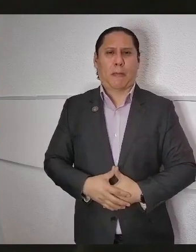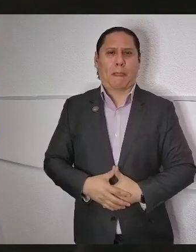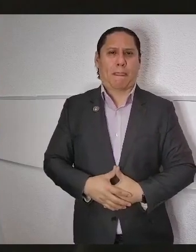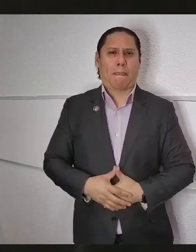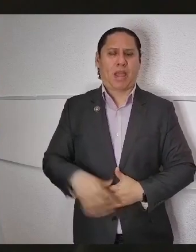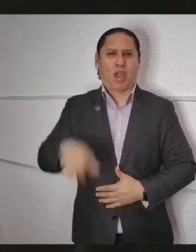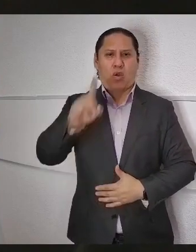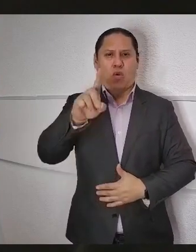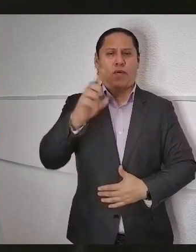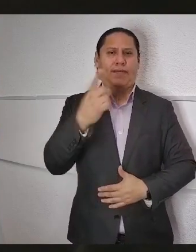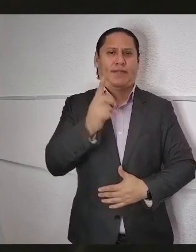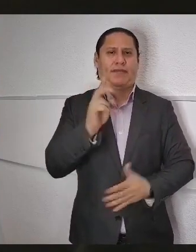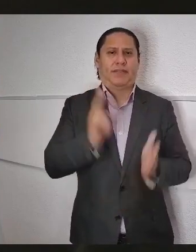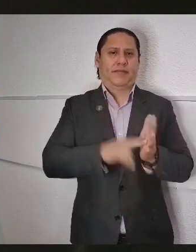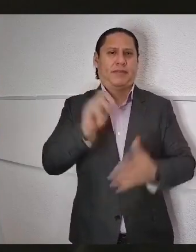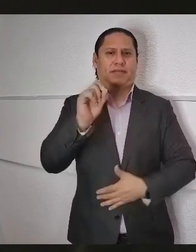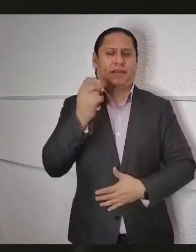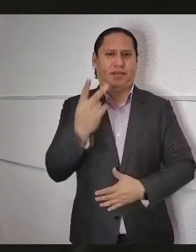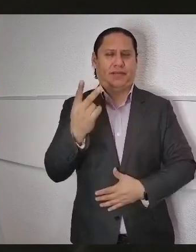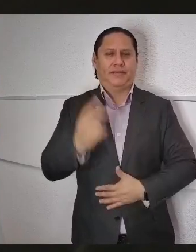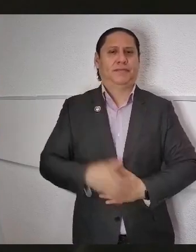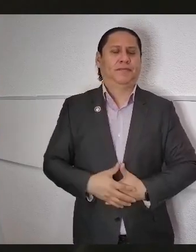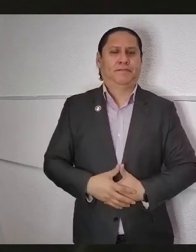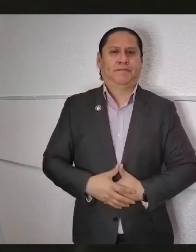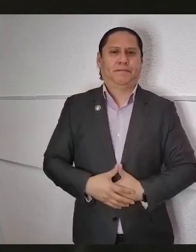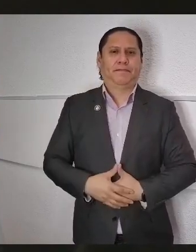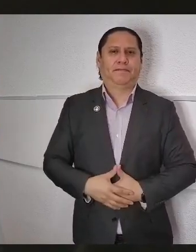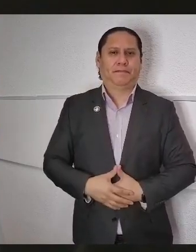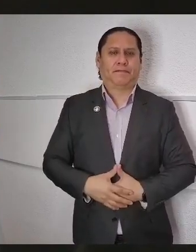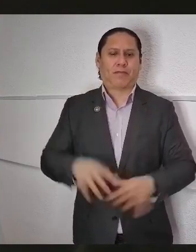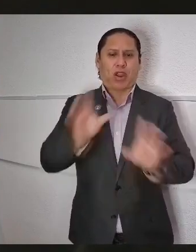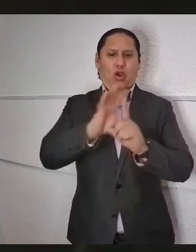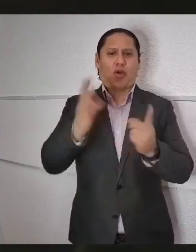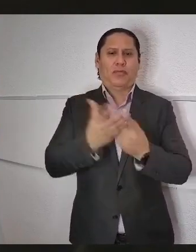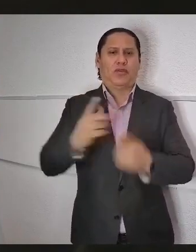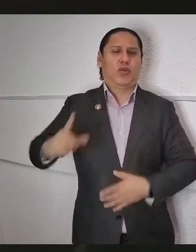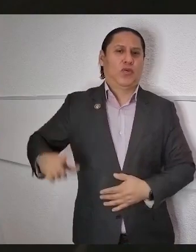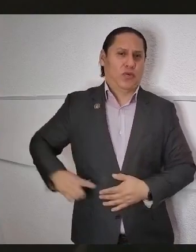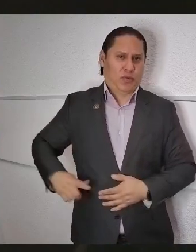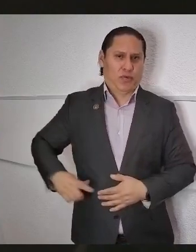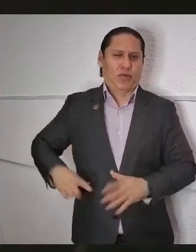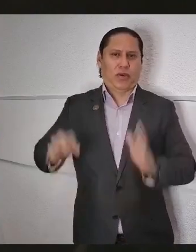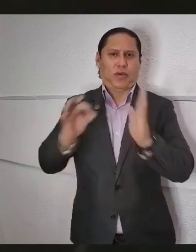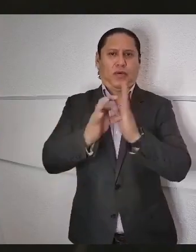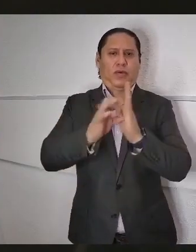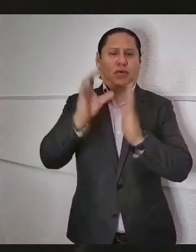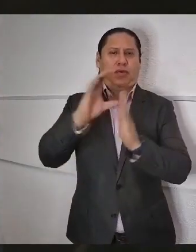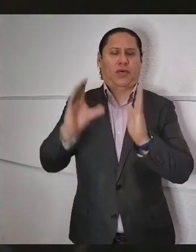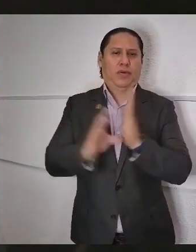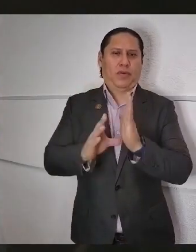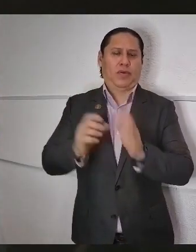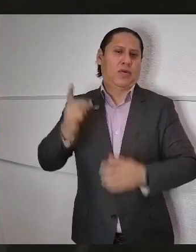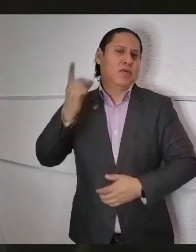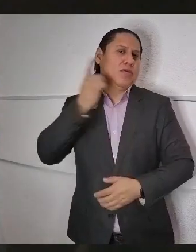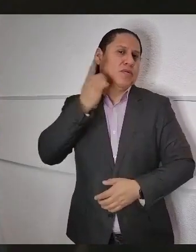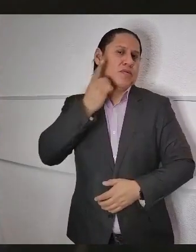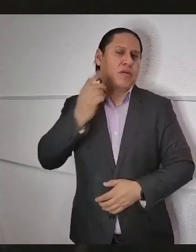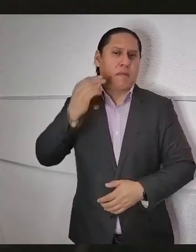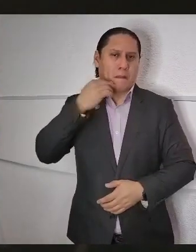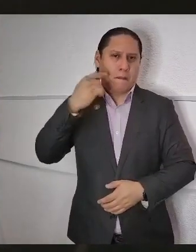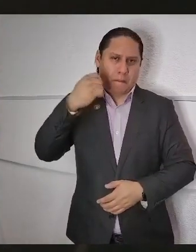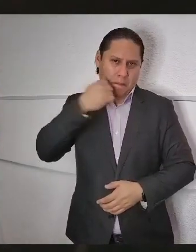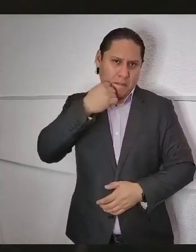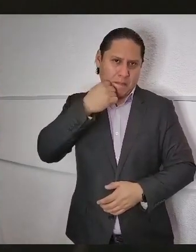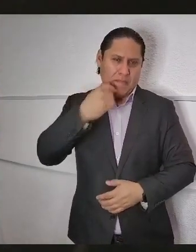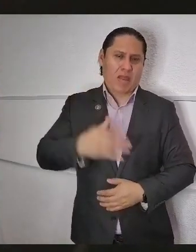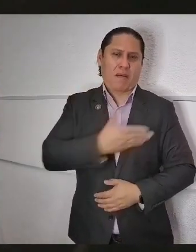al primer día del mes de diciembre del 2022. Por la Comisión de Gobernación y Puntos Constitucionales, diputado Marcelo